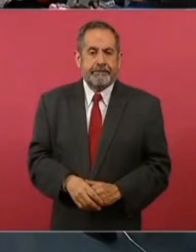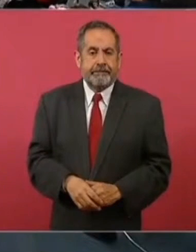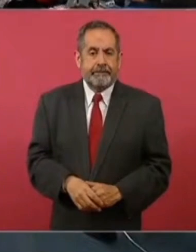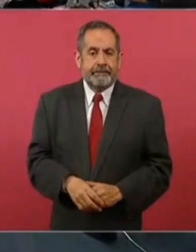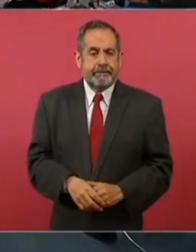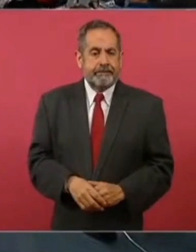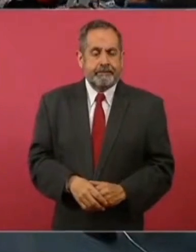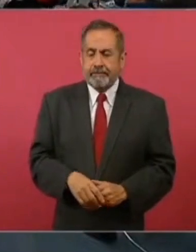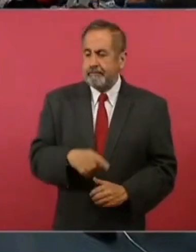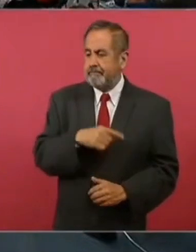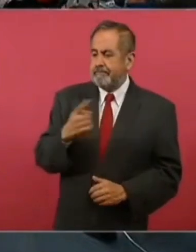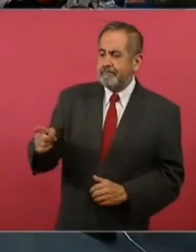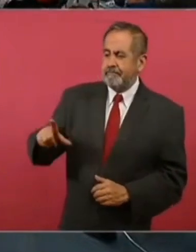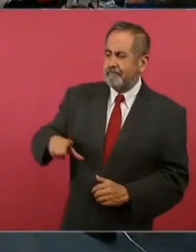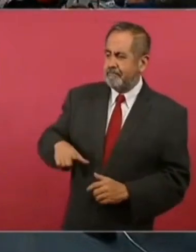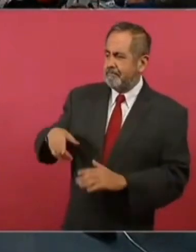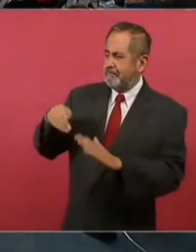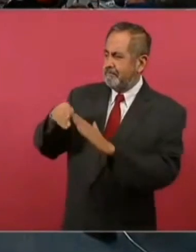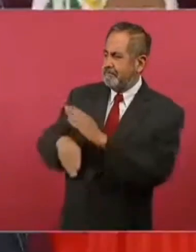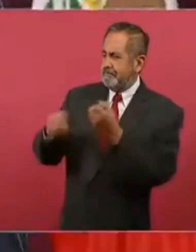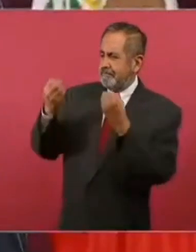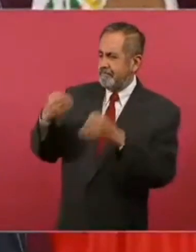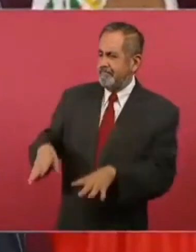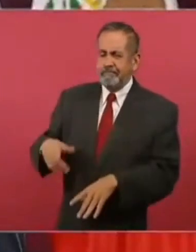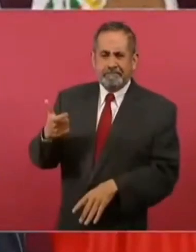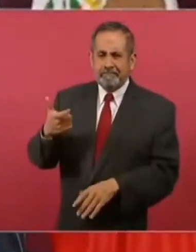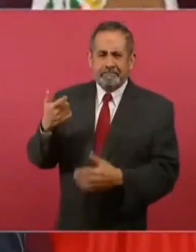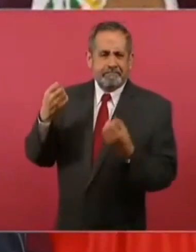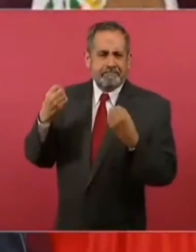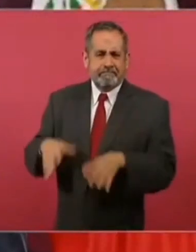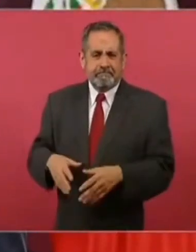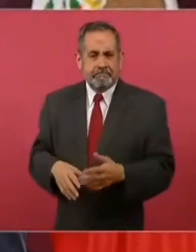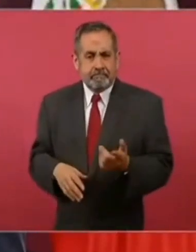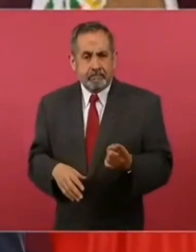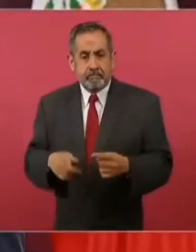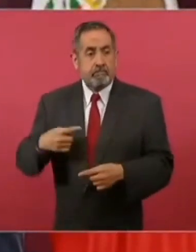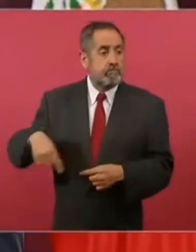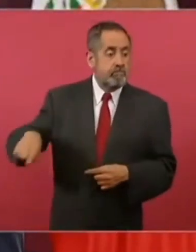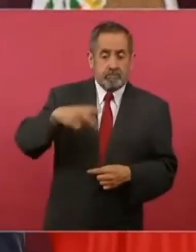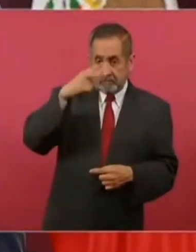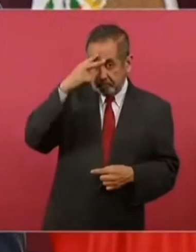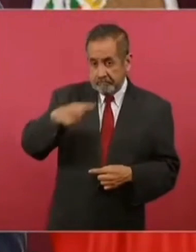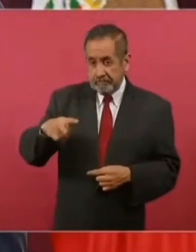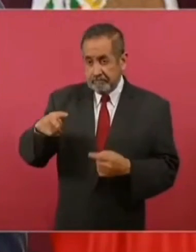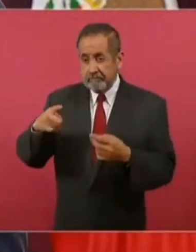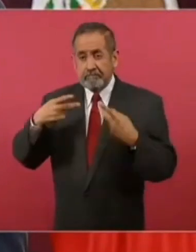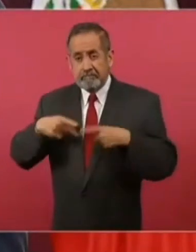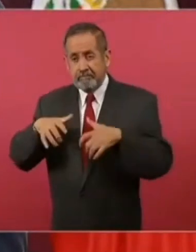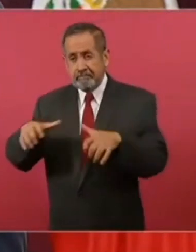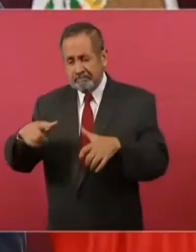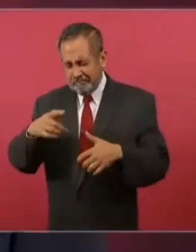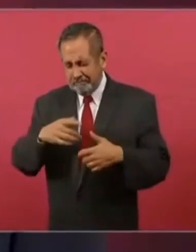quebraron al gobierno pero no quebraron a México